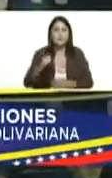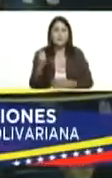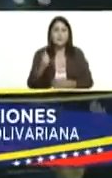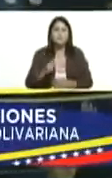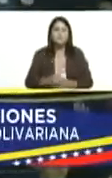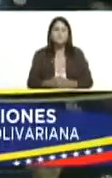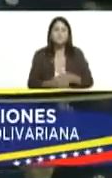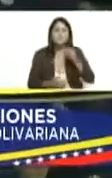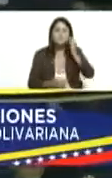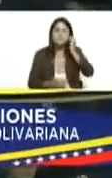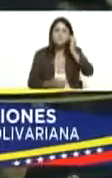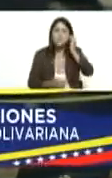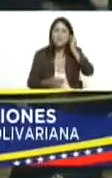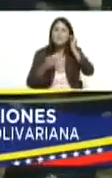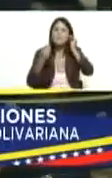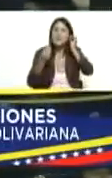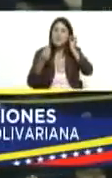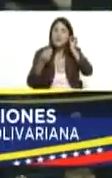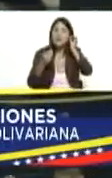para salvaguardar,